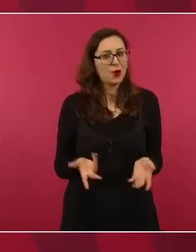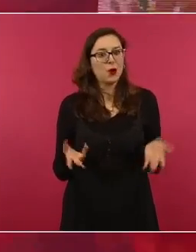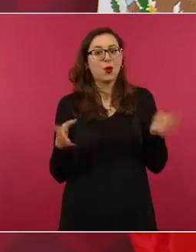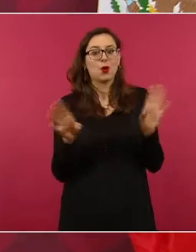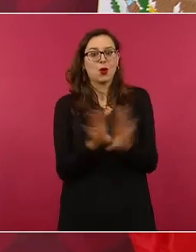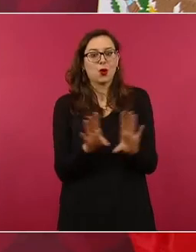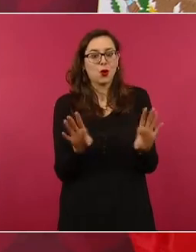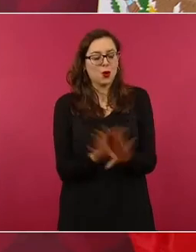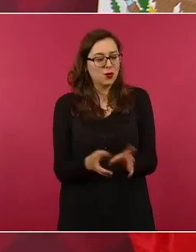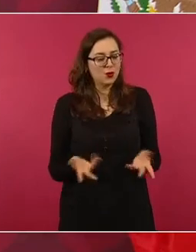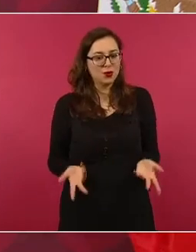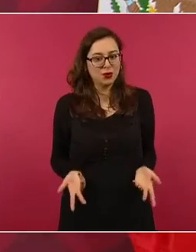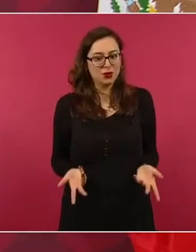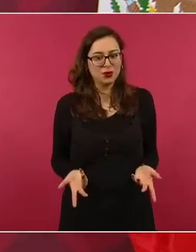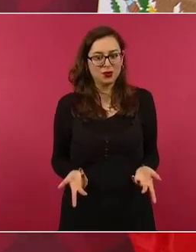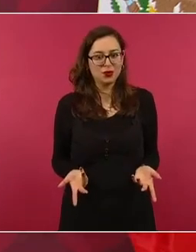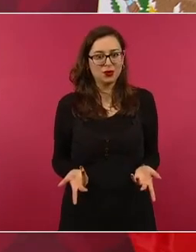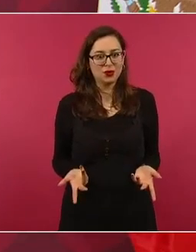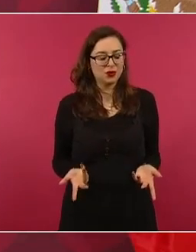de la norma constitucional.